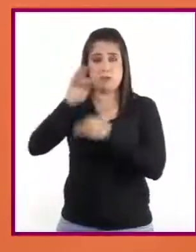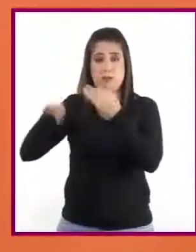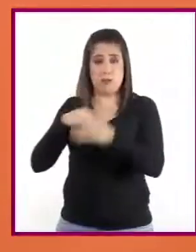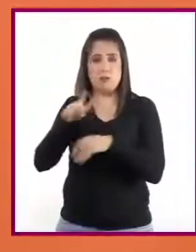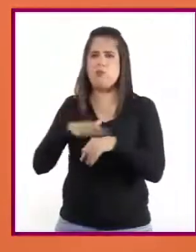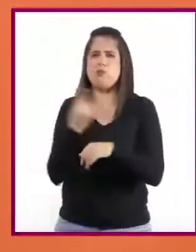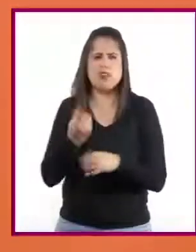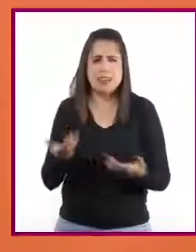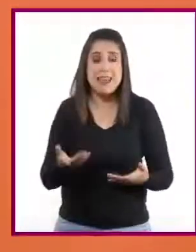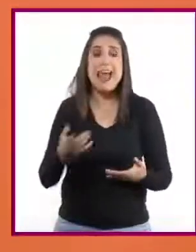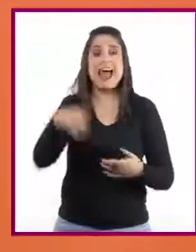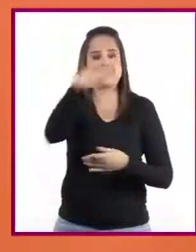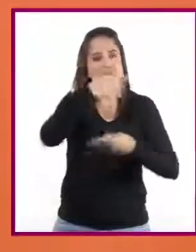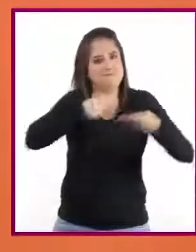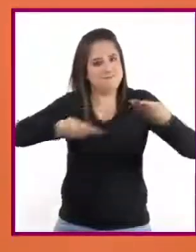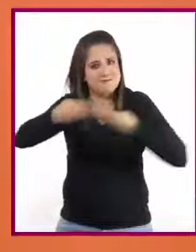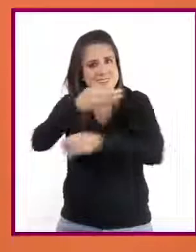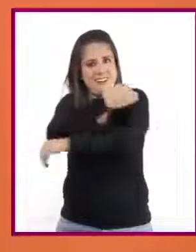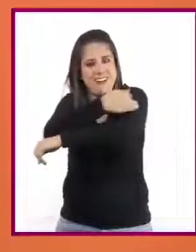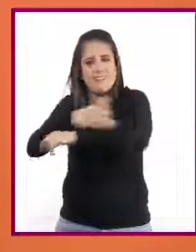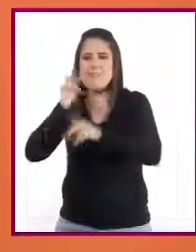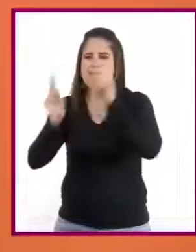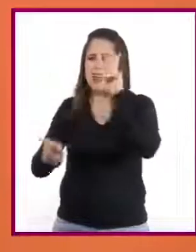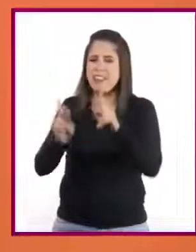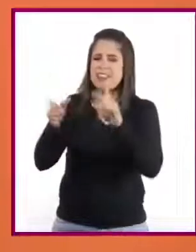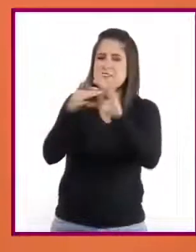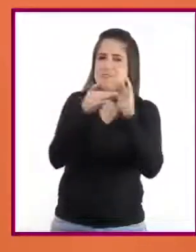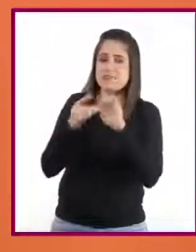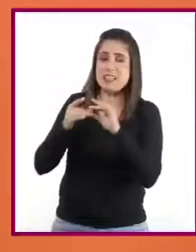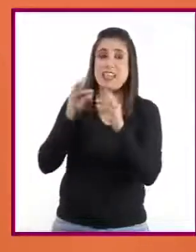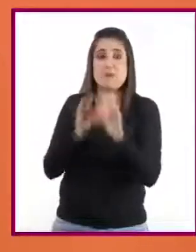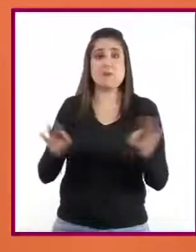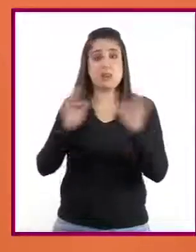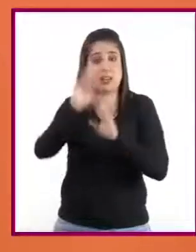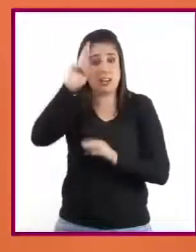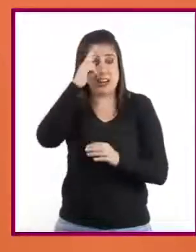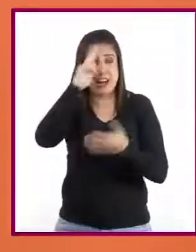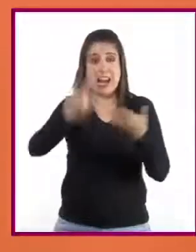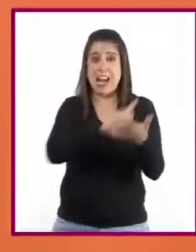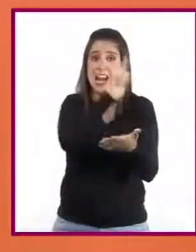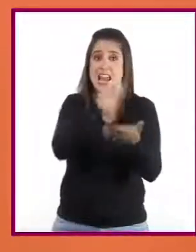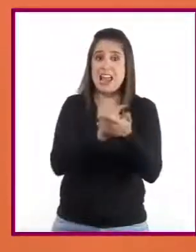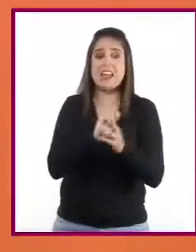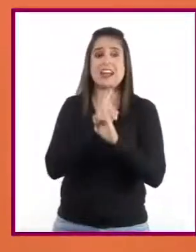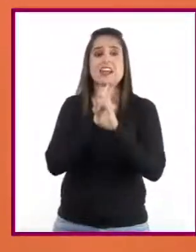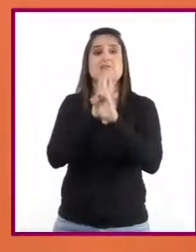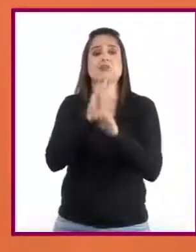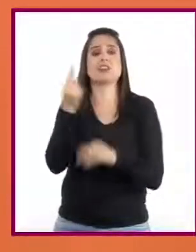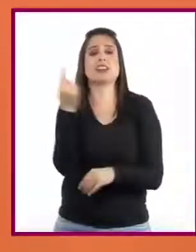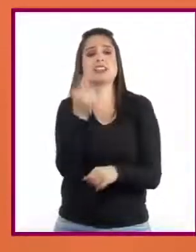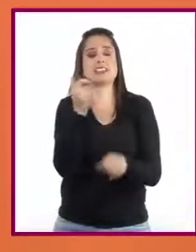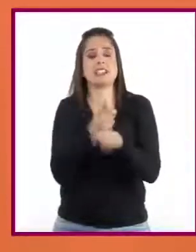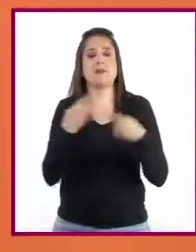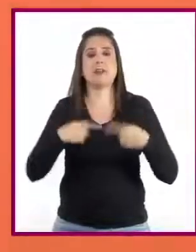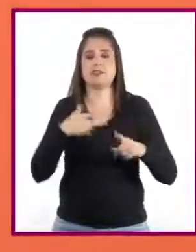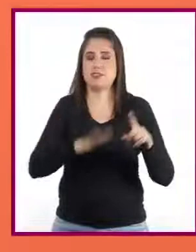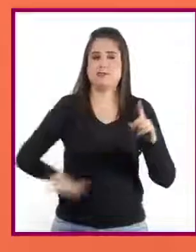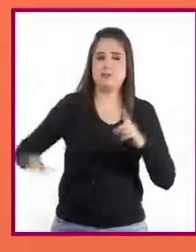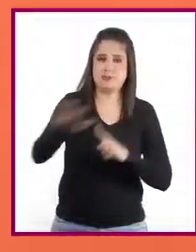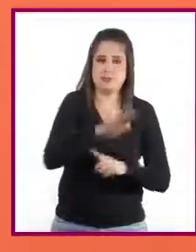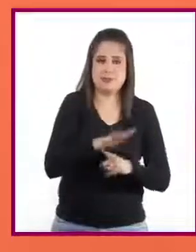su familia en torno a las preguntas. Es importante recordar que hay leyes que responden a las necesidades de la